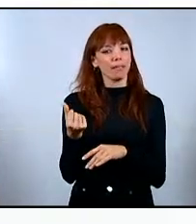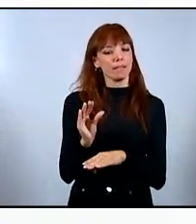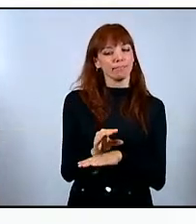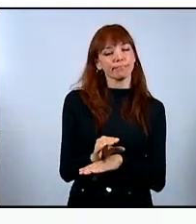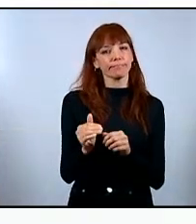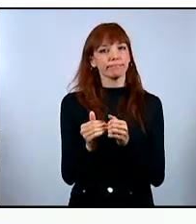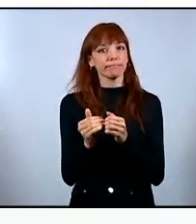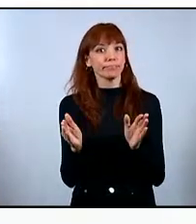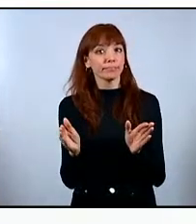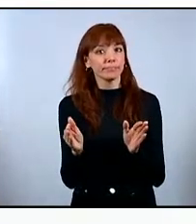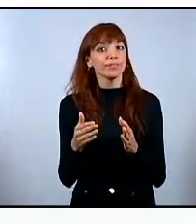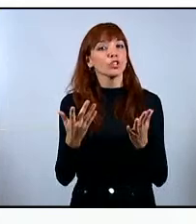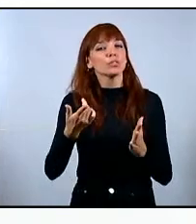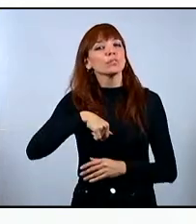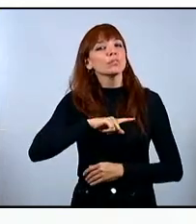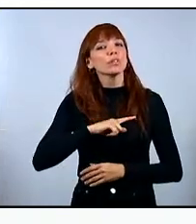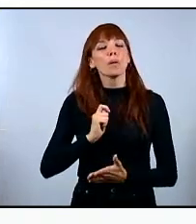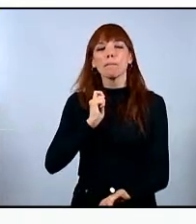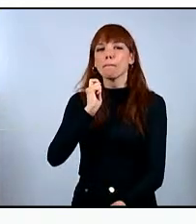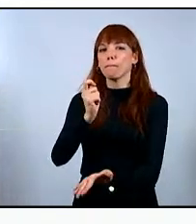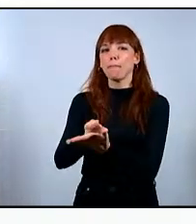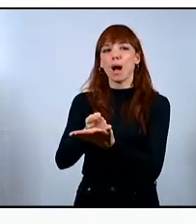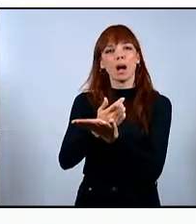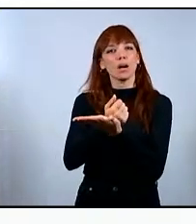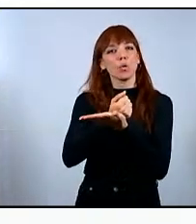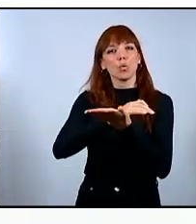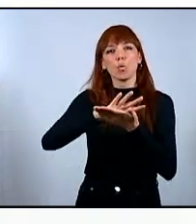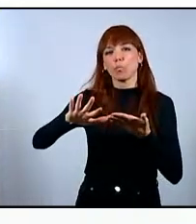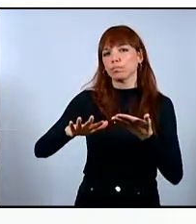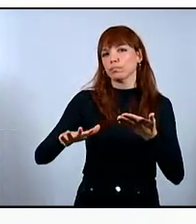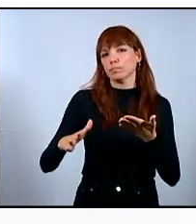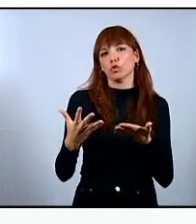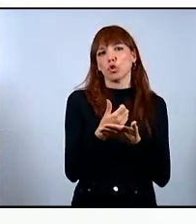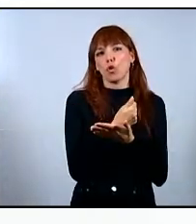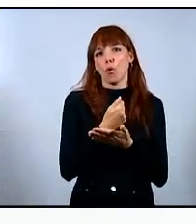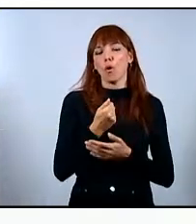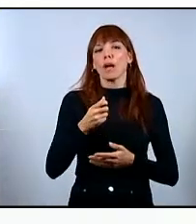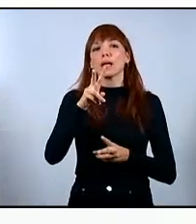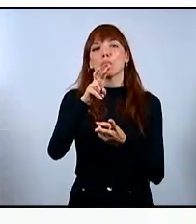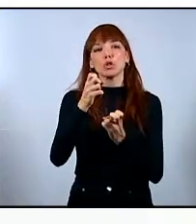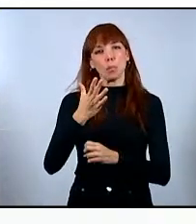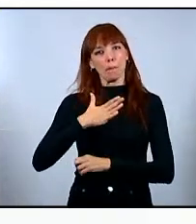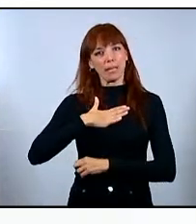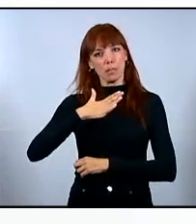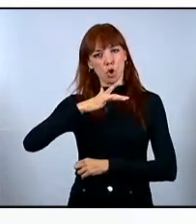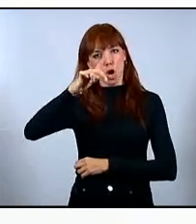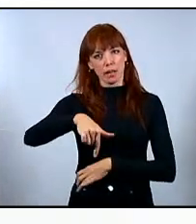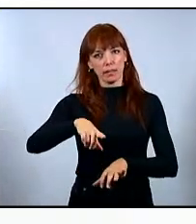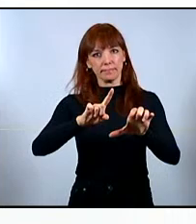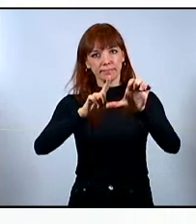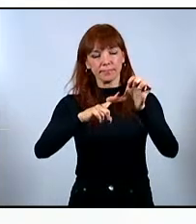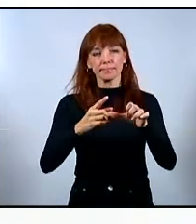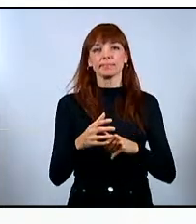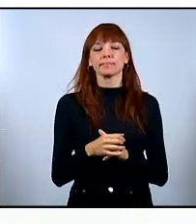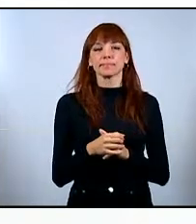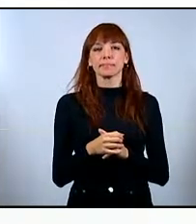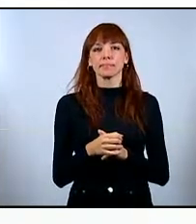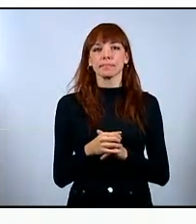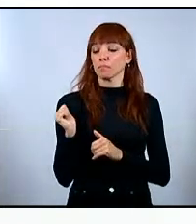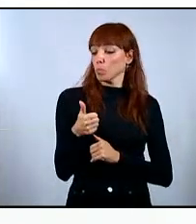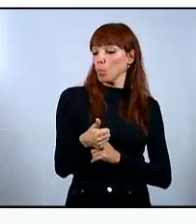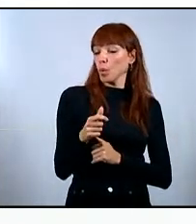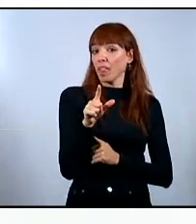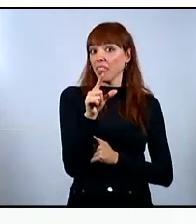una bonificación del 100% en el impuesto del patrimonio. Extremadura, definitivamente y en menos de 100 días,